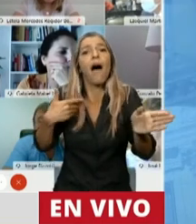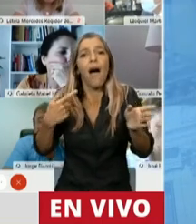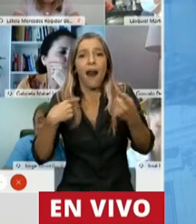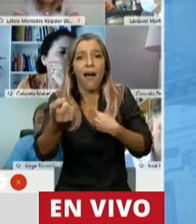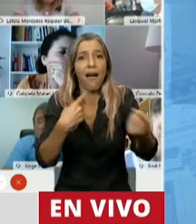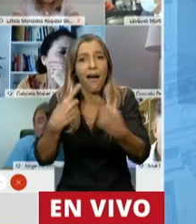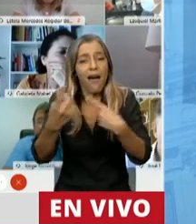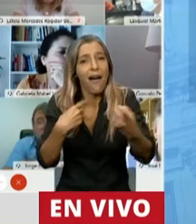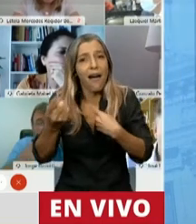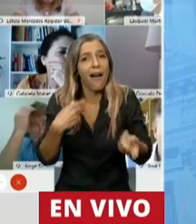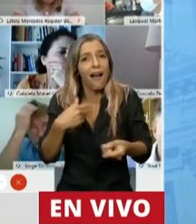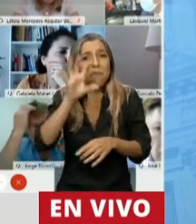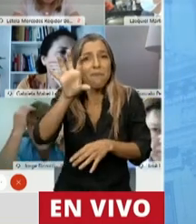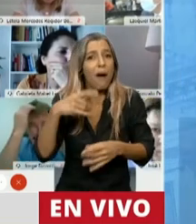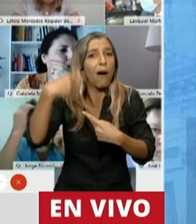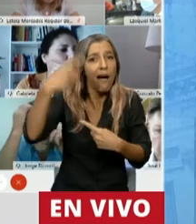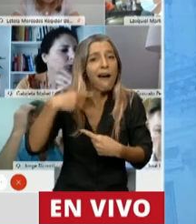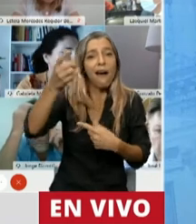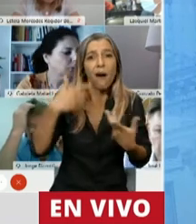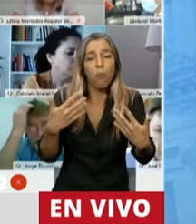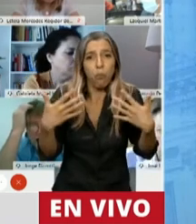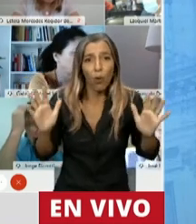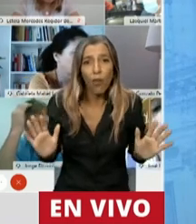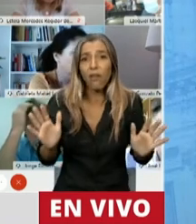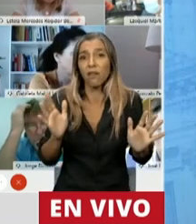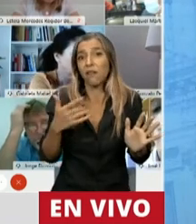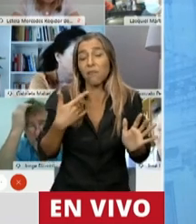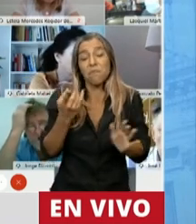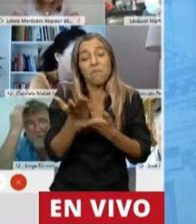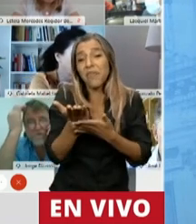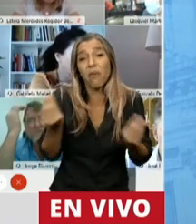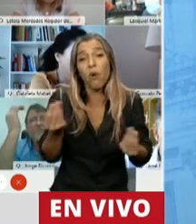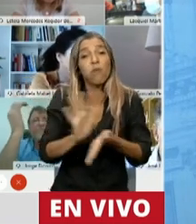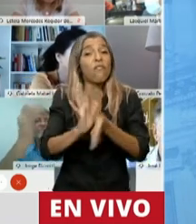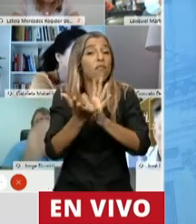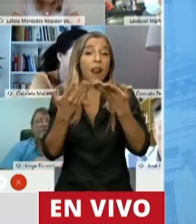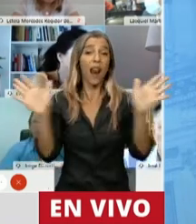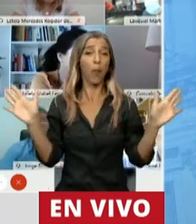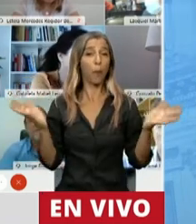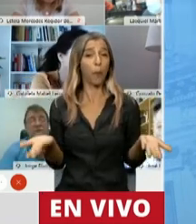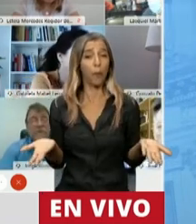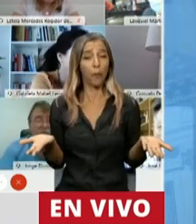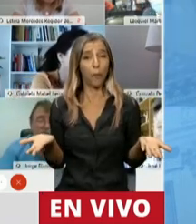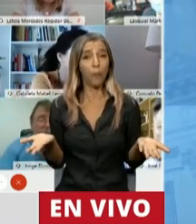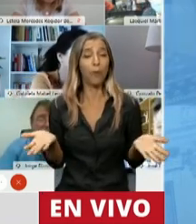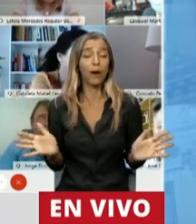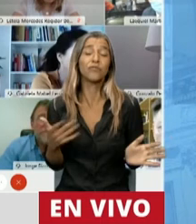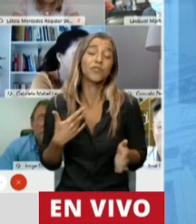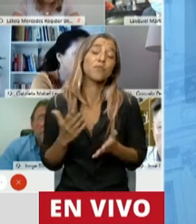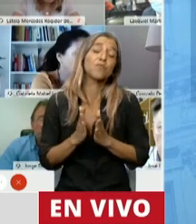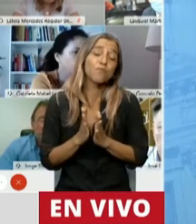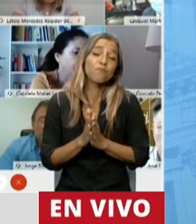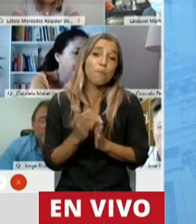poder volver, poder transitar y básicamente respetar la libertad de esta Constitución y libertad. Por eso, presidente, le